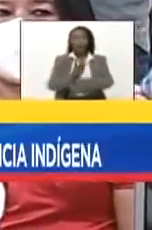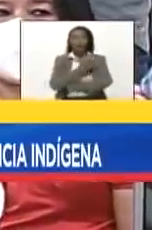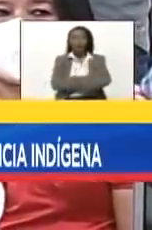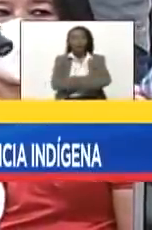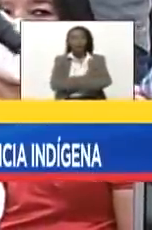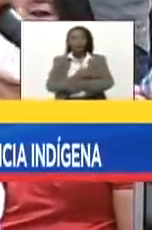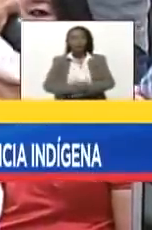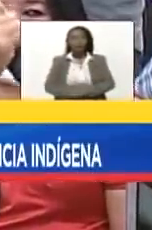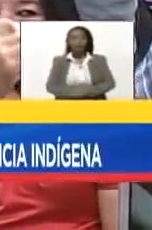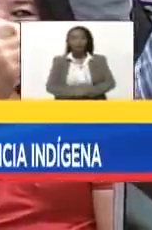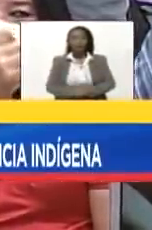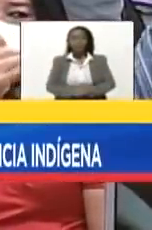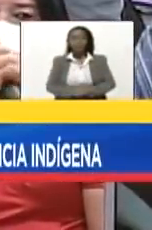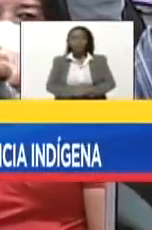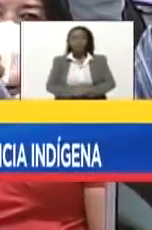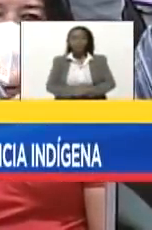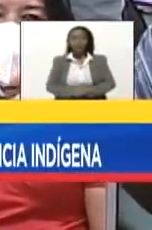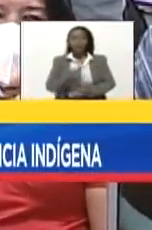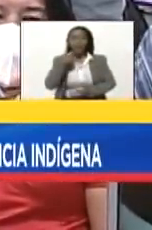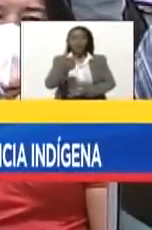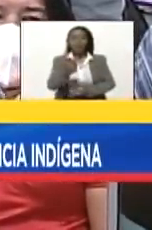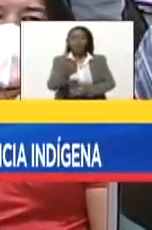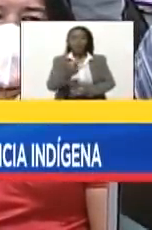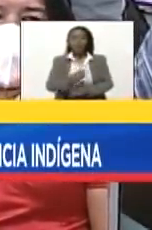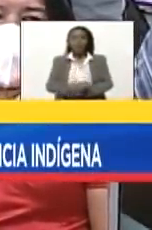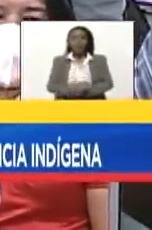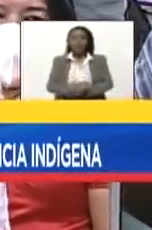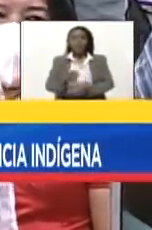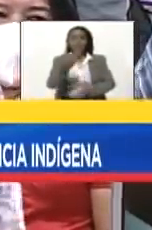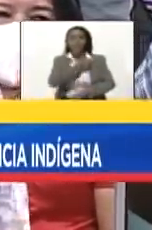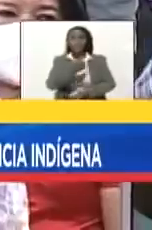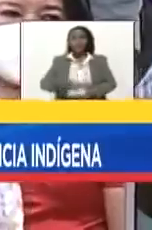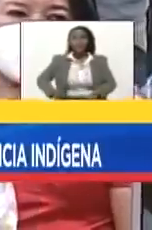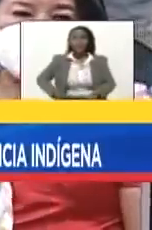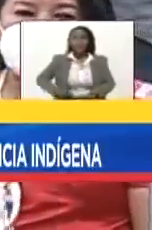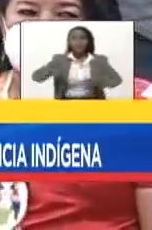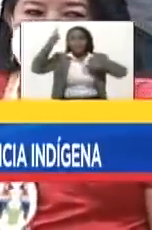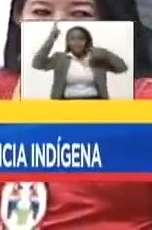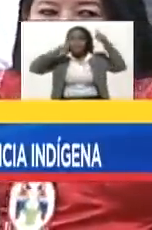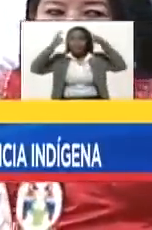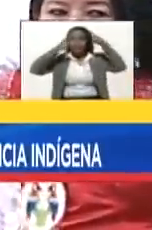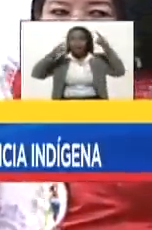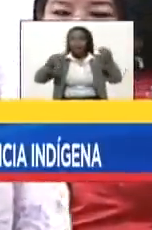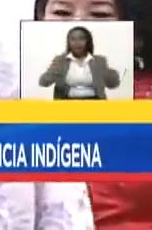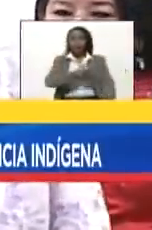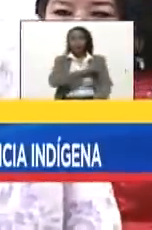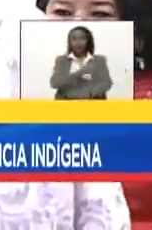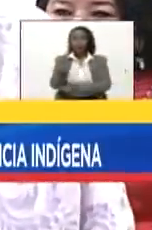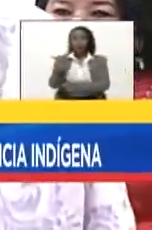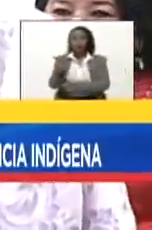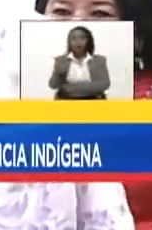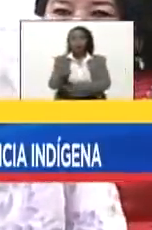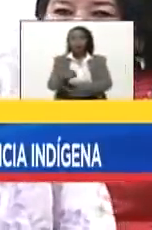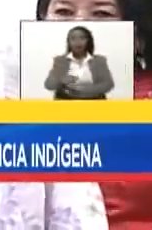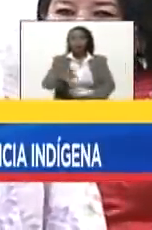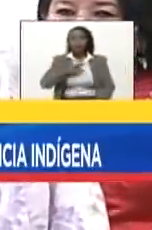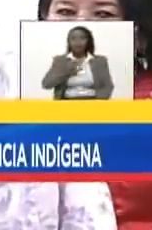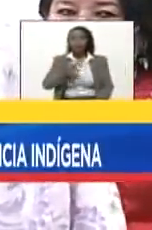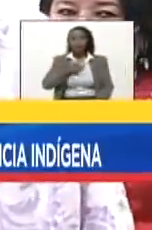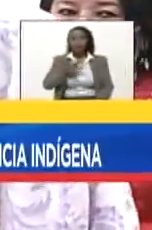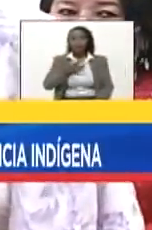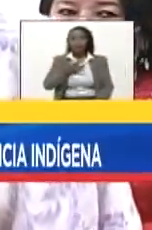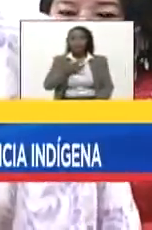ese momento para decirle, presidente Chávez, cumpliendo un